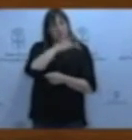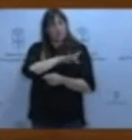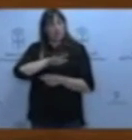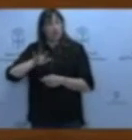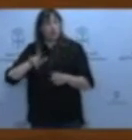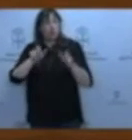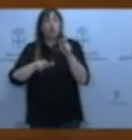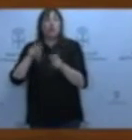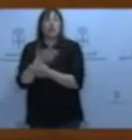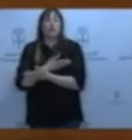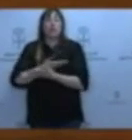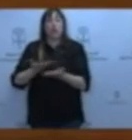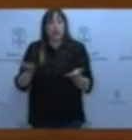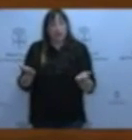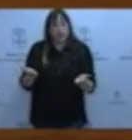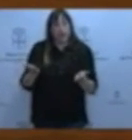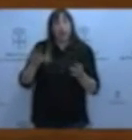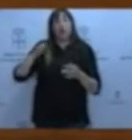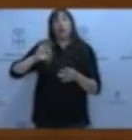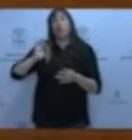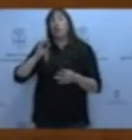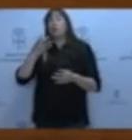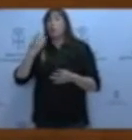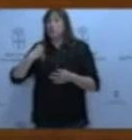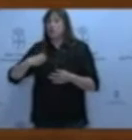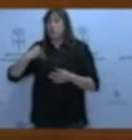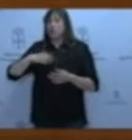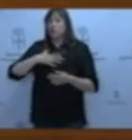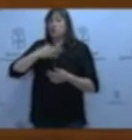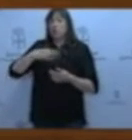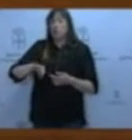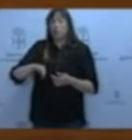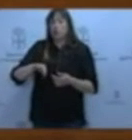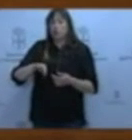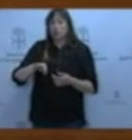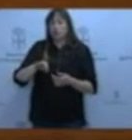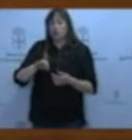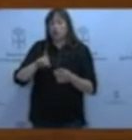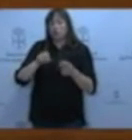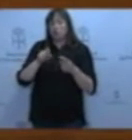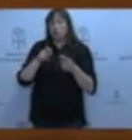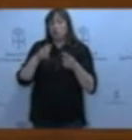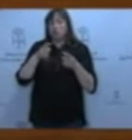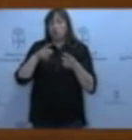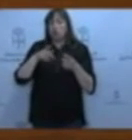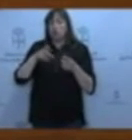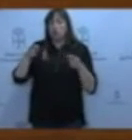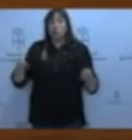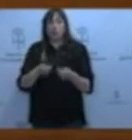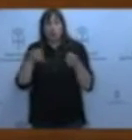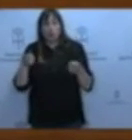dicho yo creo que antes Gaspar Llamazares, puede provocar incluso el efecto contrario, un efecto de promoción en vez de un efecto de prevención, con lo cual tiene que ser sobre grupos